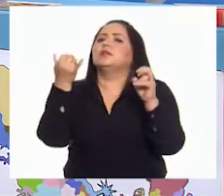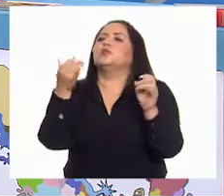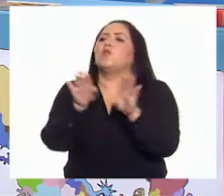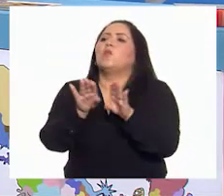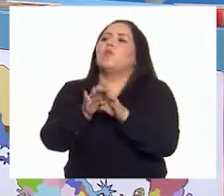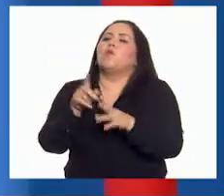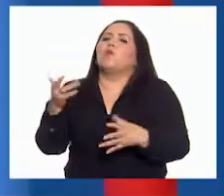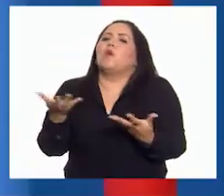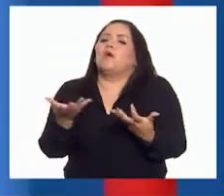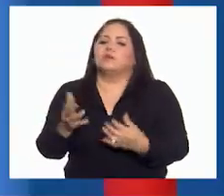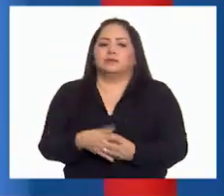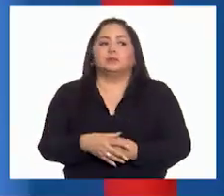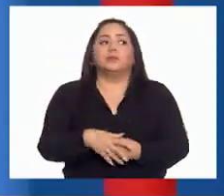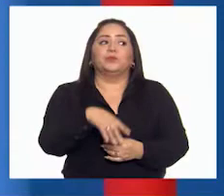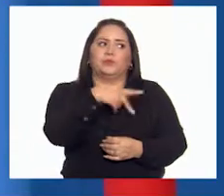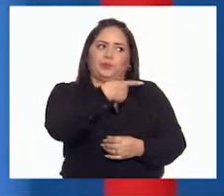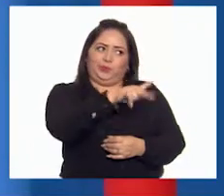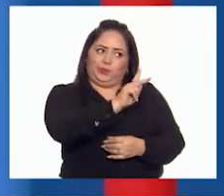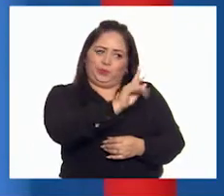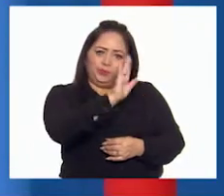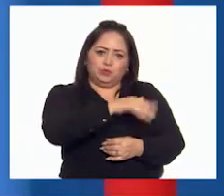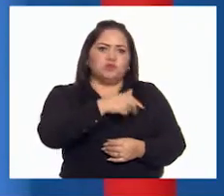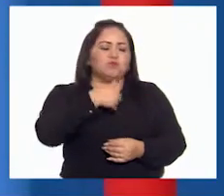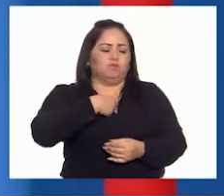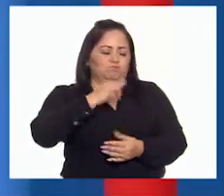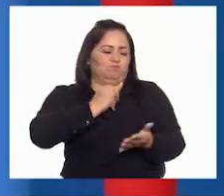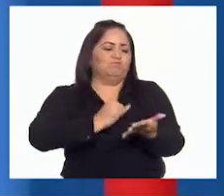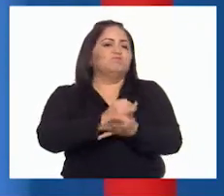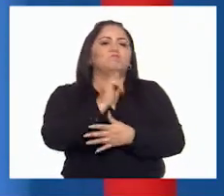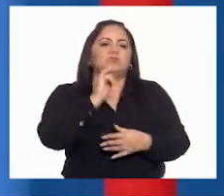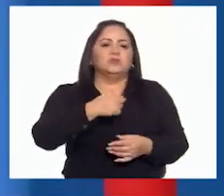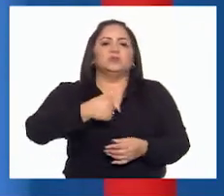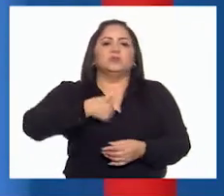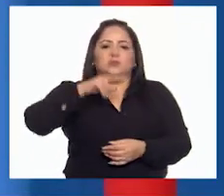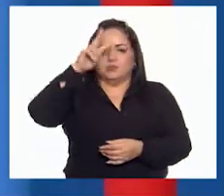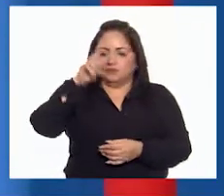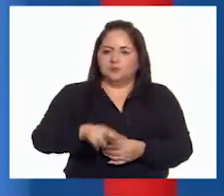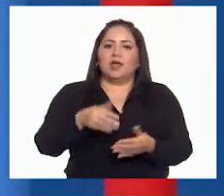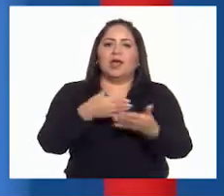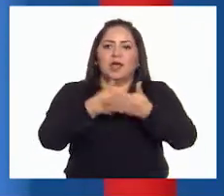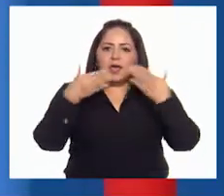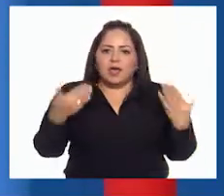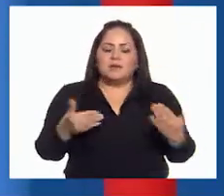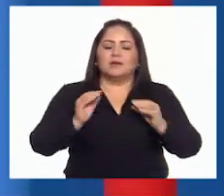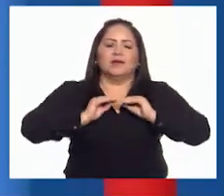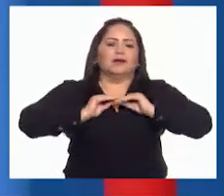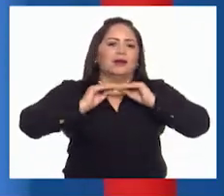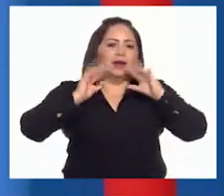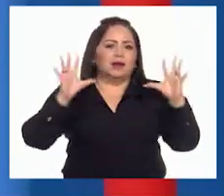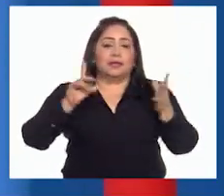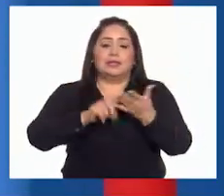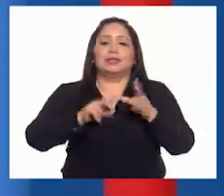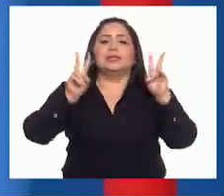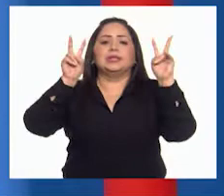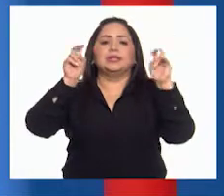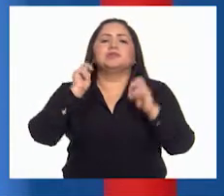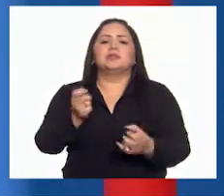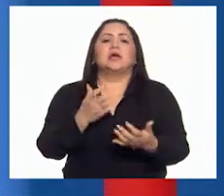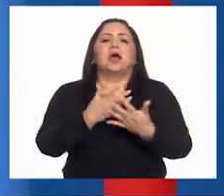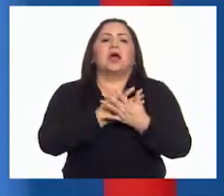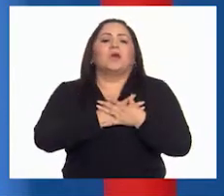lo aborda? Pues Gaby, lo confirmo. Y me queda la verdad ahora aún más claro. El tema es el